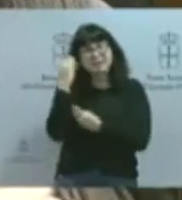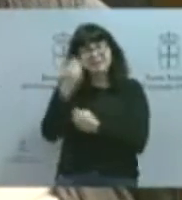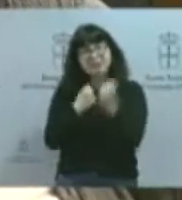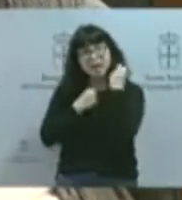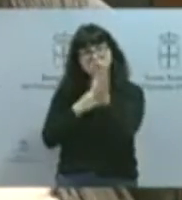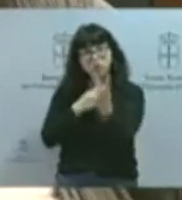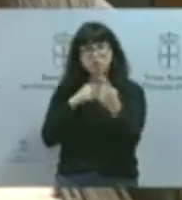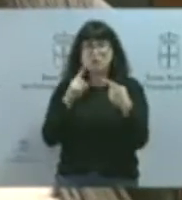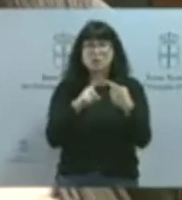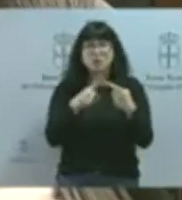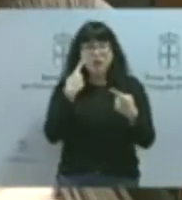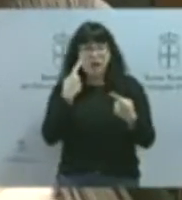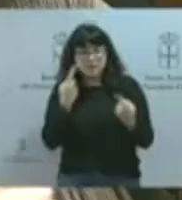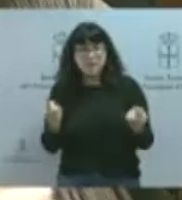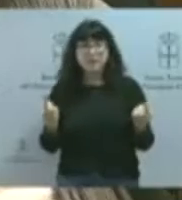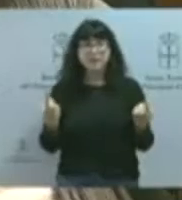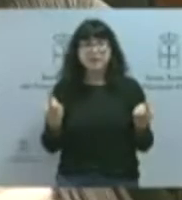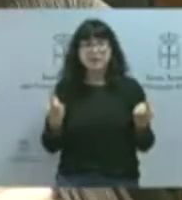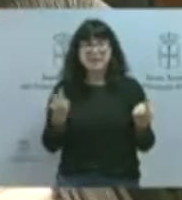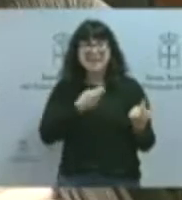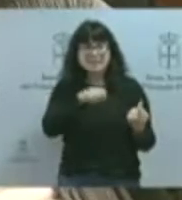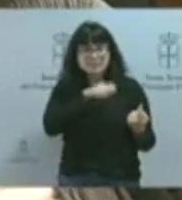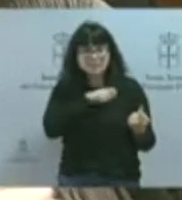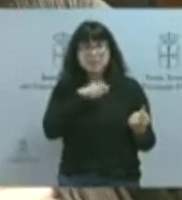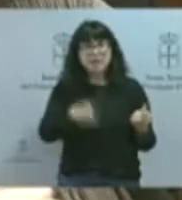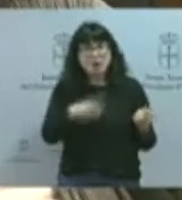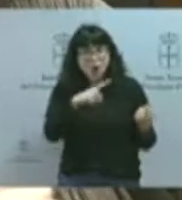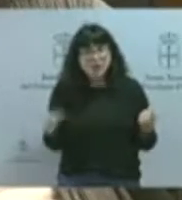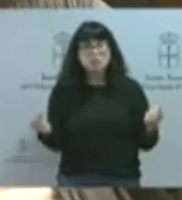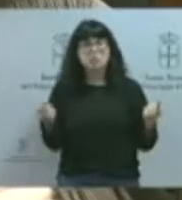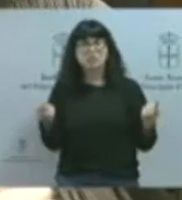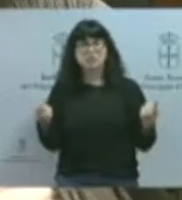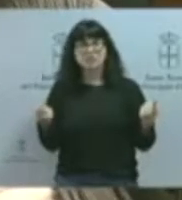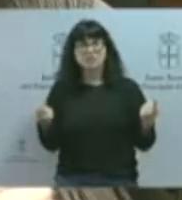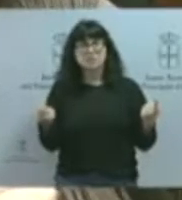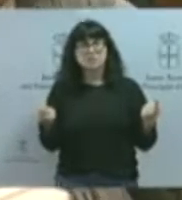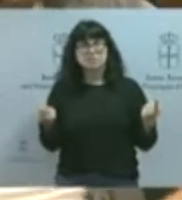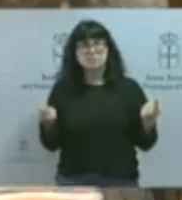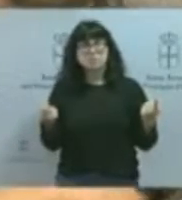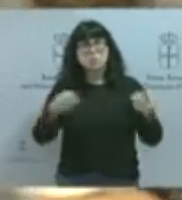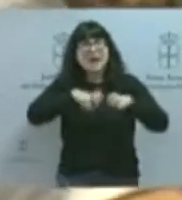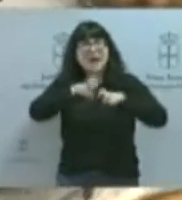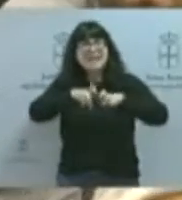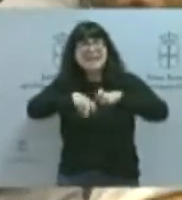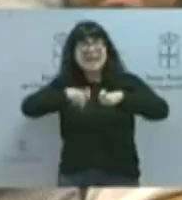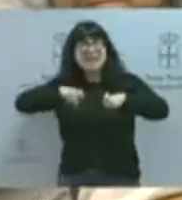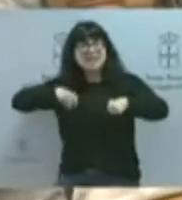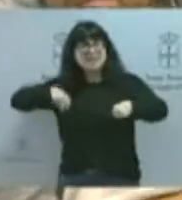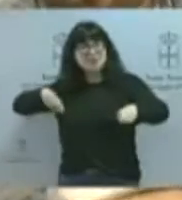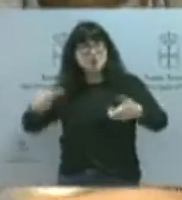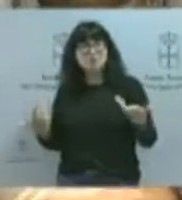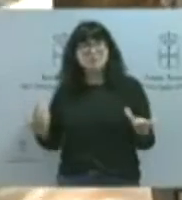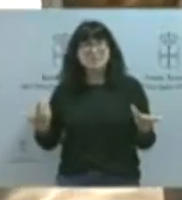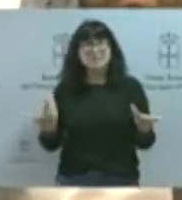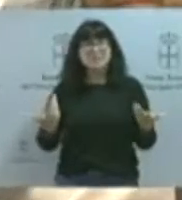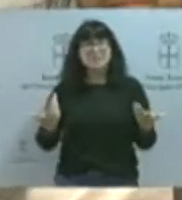enfrentar España, cómo vamos a enfrentar en Asturias una eventual recesión sin estructuras productivas que permitan reducir la extrema dependencia de nuestro